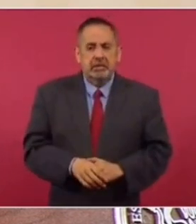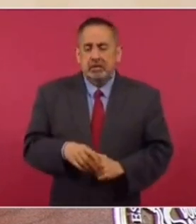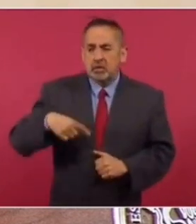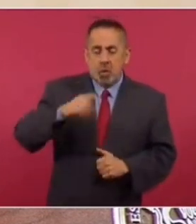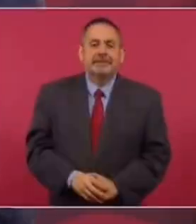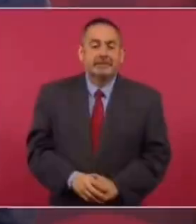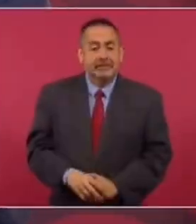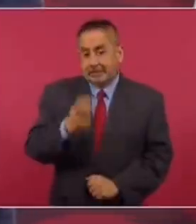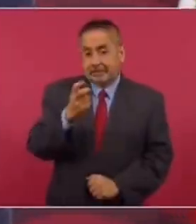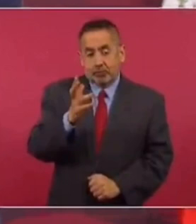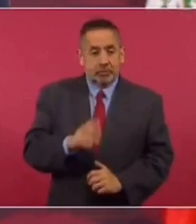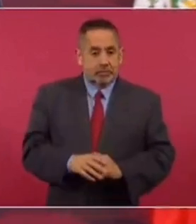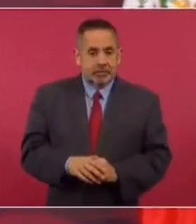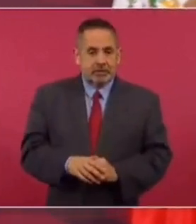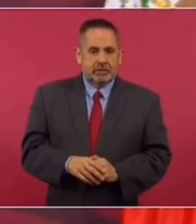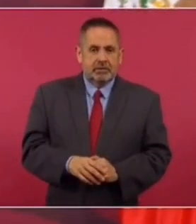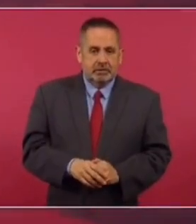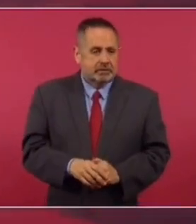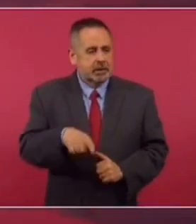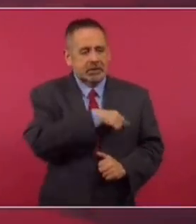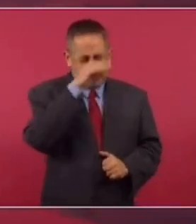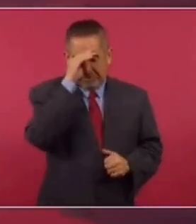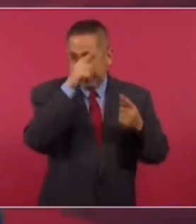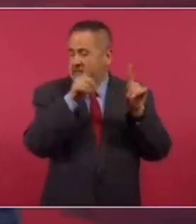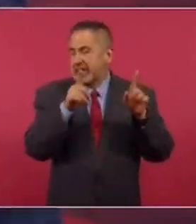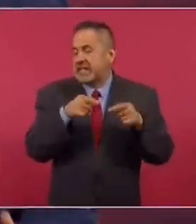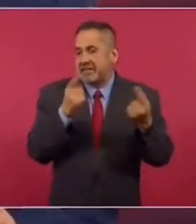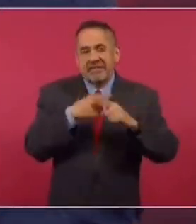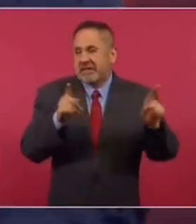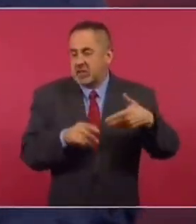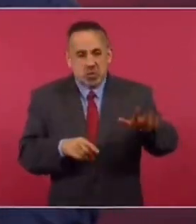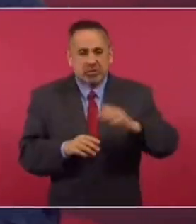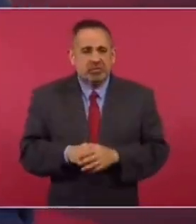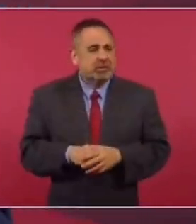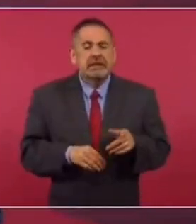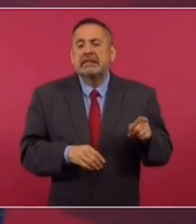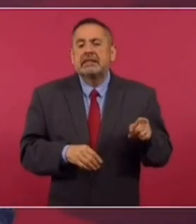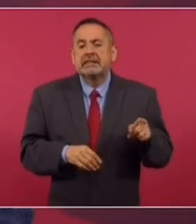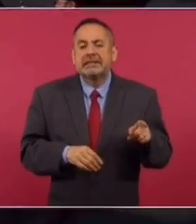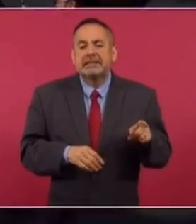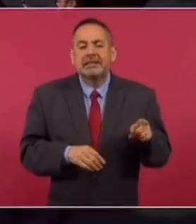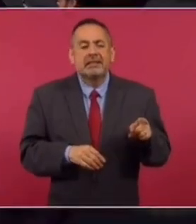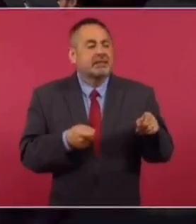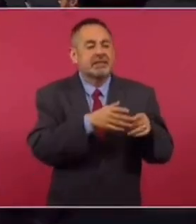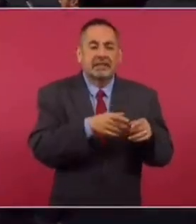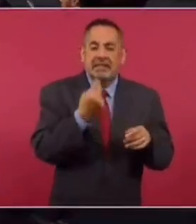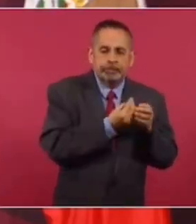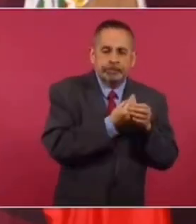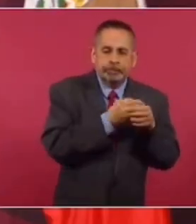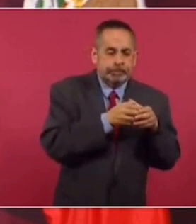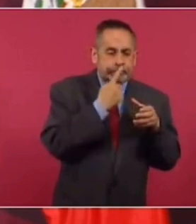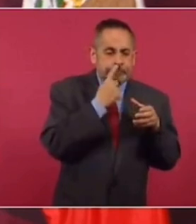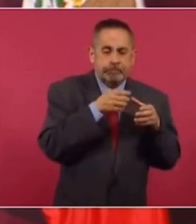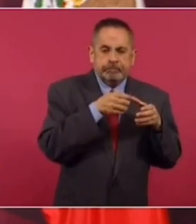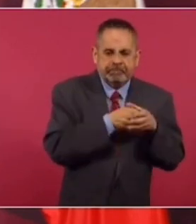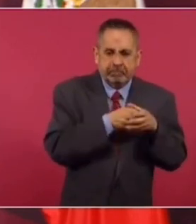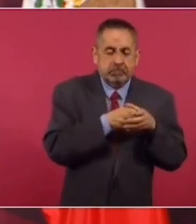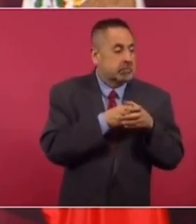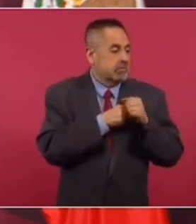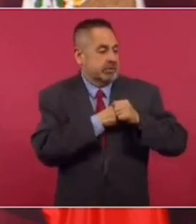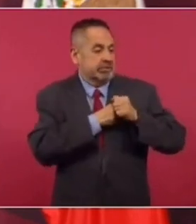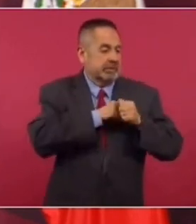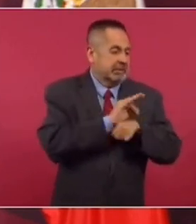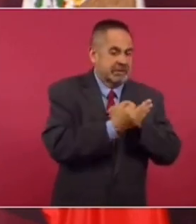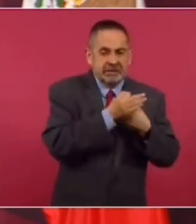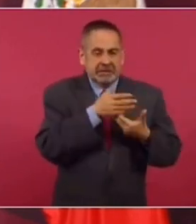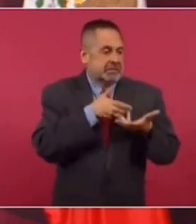No hay pensamiento único. Entonces, tienen un pensamiento distinto a nosotros, ¿no? Todos estos. Pertenecen a lo que ellos llaman el círculo rojo. Se